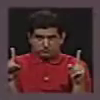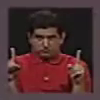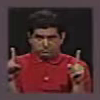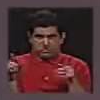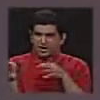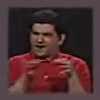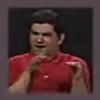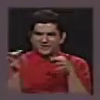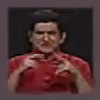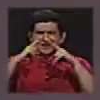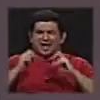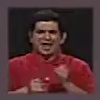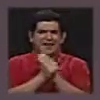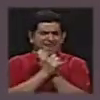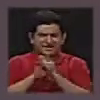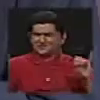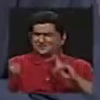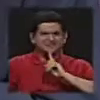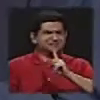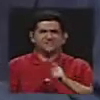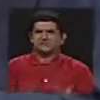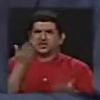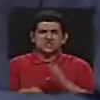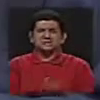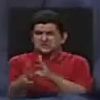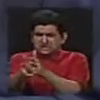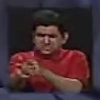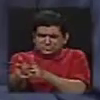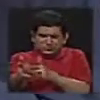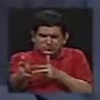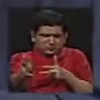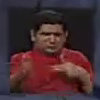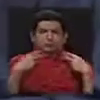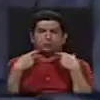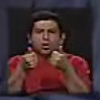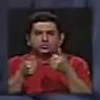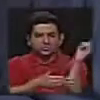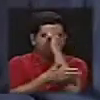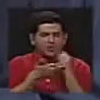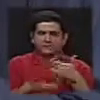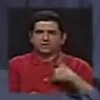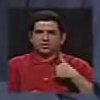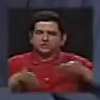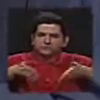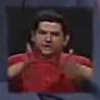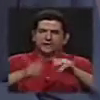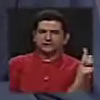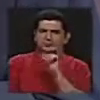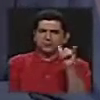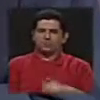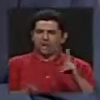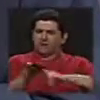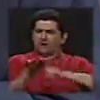¿cómo explicarse que hay análisis independientes que dice que puede haber congestionamientos muy pronto por el tipo de diseño de la obra, y además el